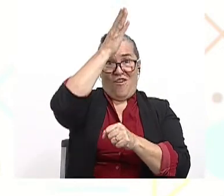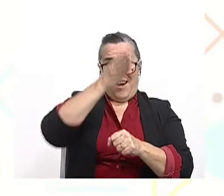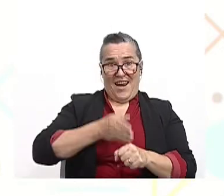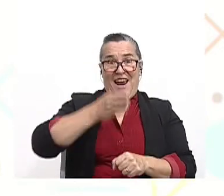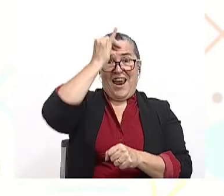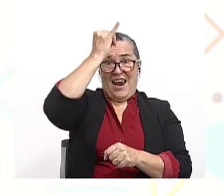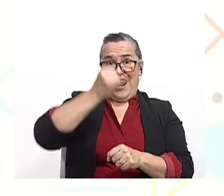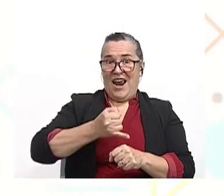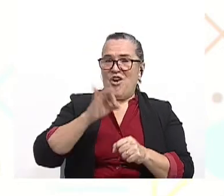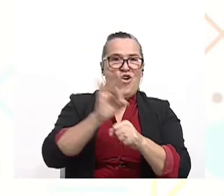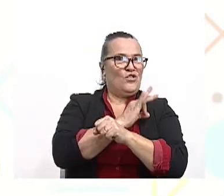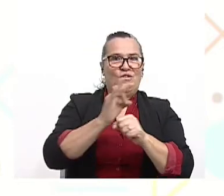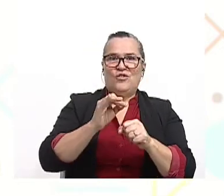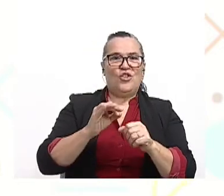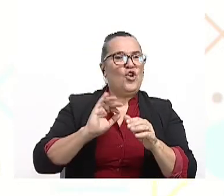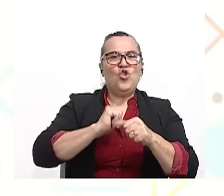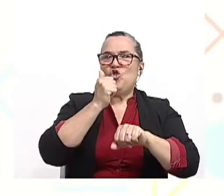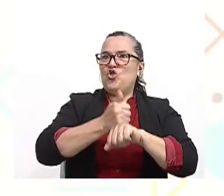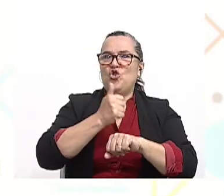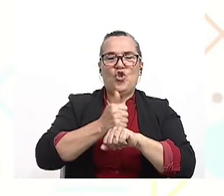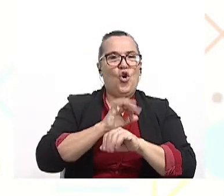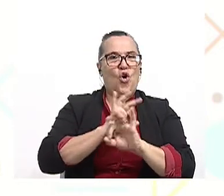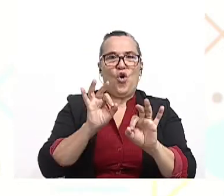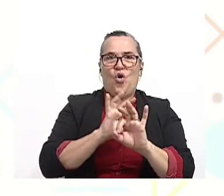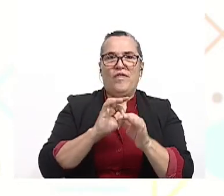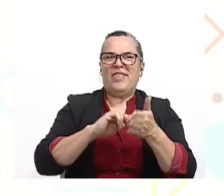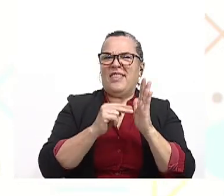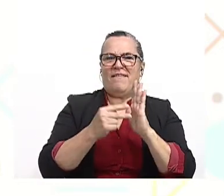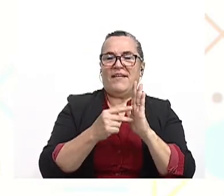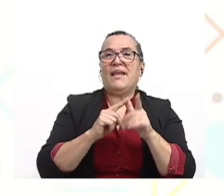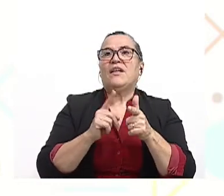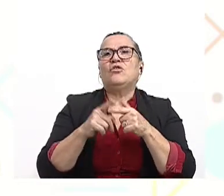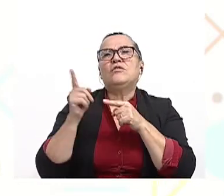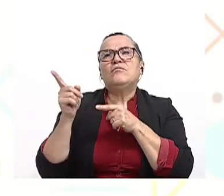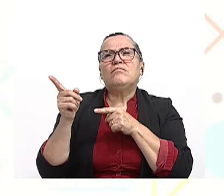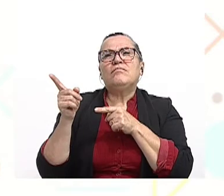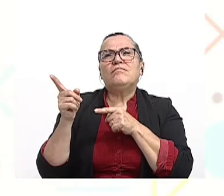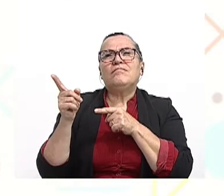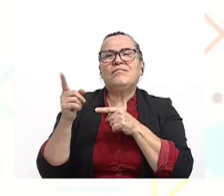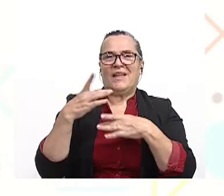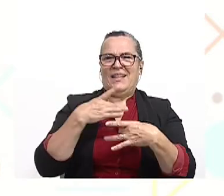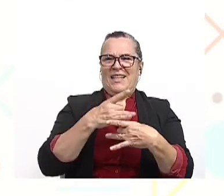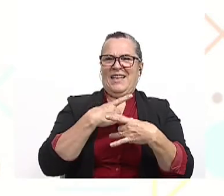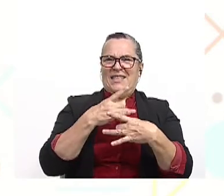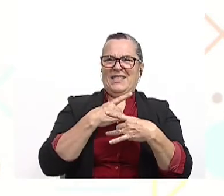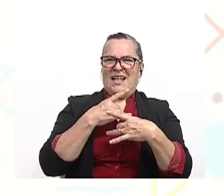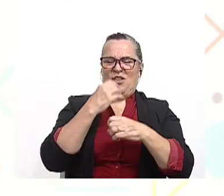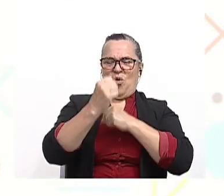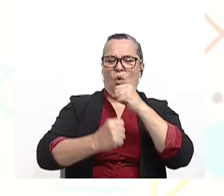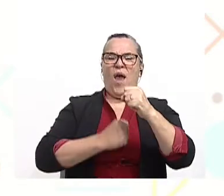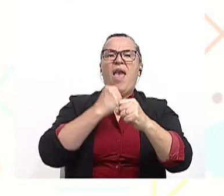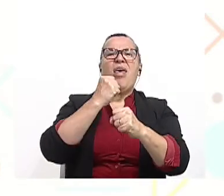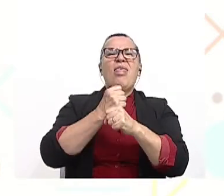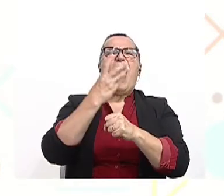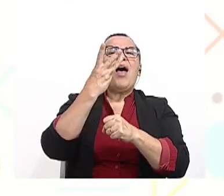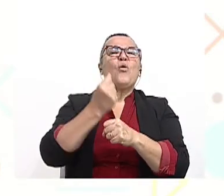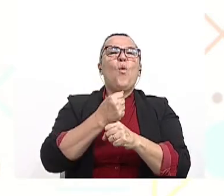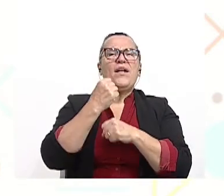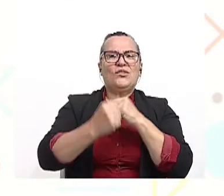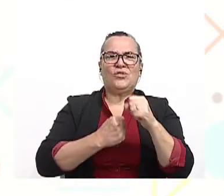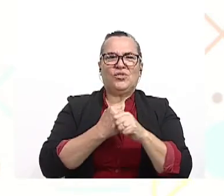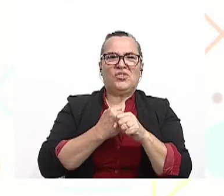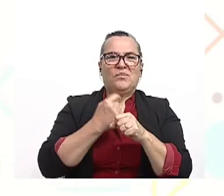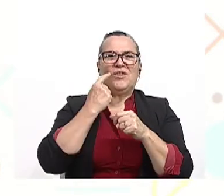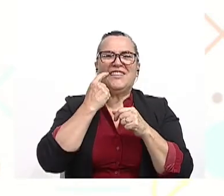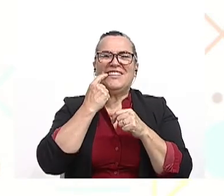clases anteriores. Observemos ahora qué interesante es cómo estimar la edad usando piezas dentales, cualquier tipo de piezas